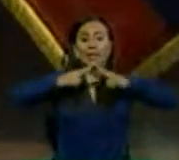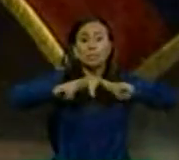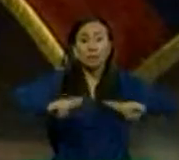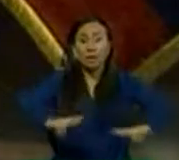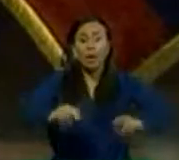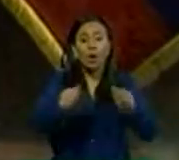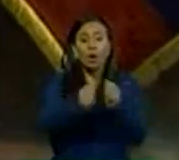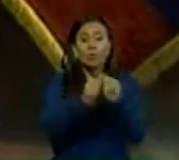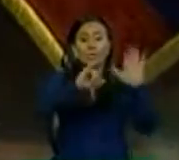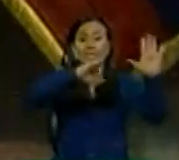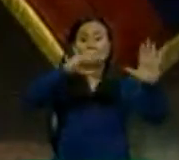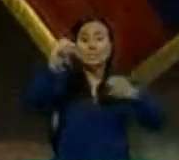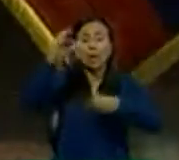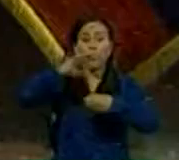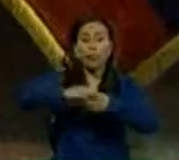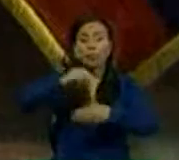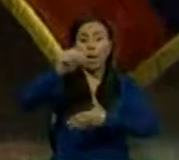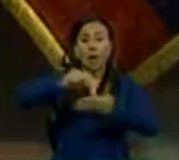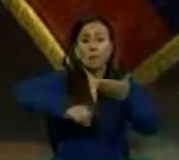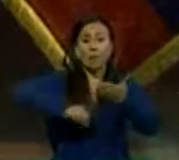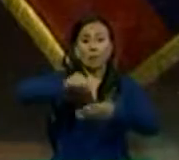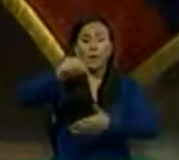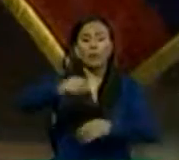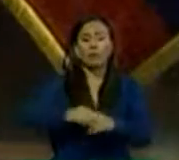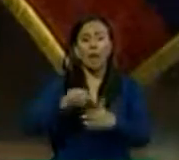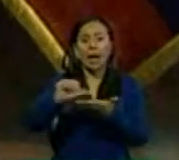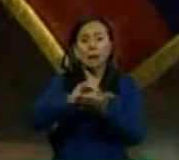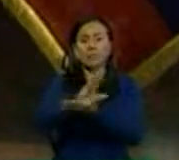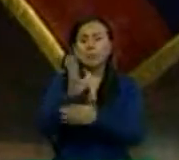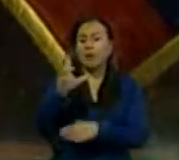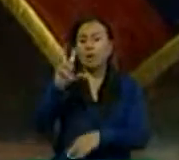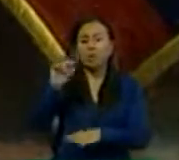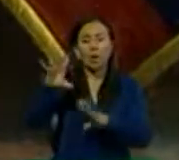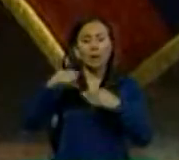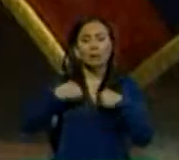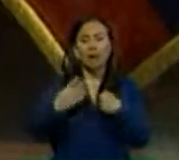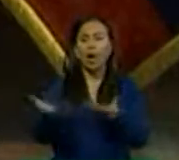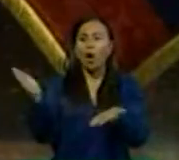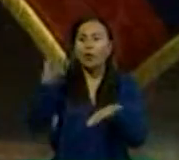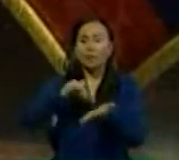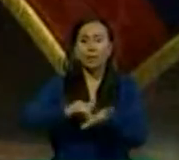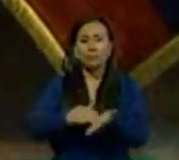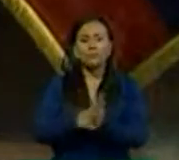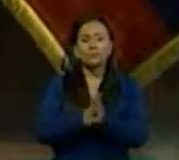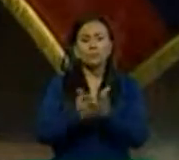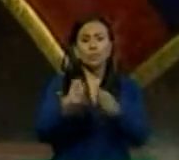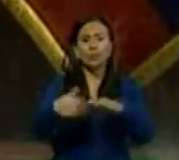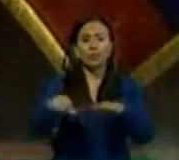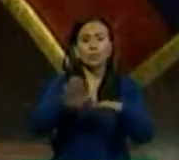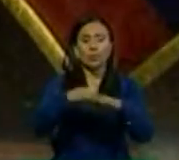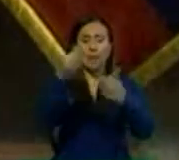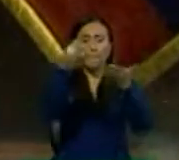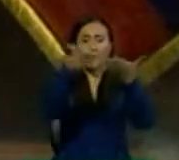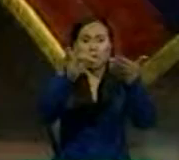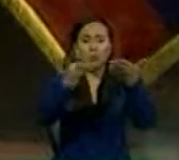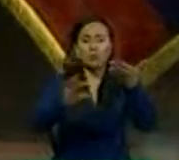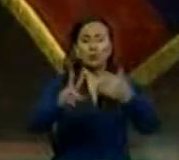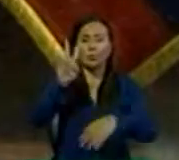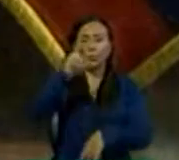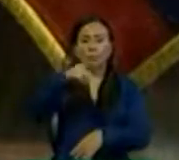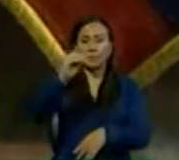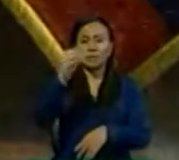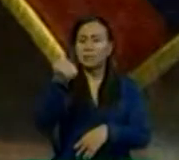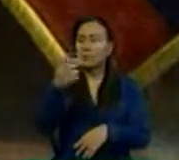con 60 votos afirmativos la Asamblea Nacional no aprobó la moción que se ratificaba en la proforma presupuestaria para el año